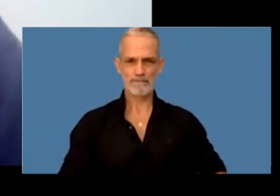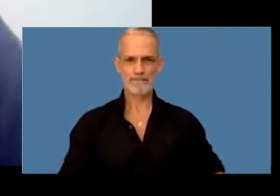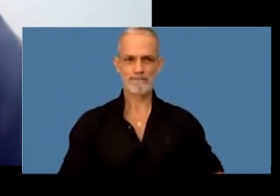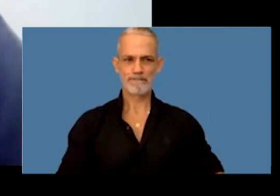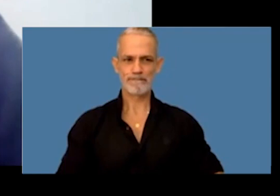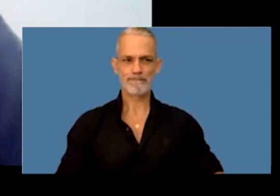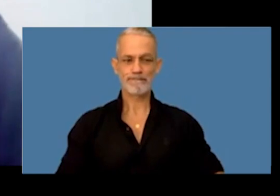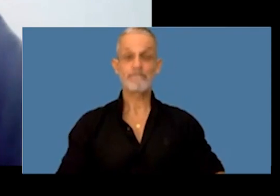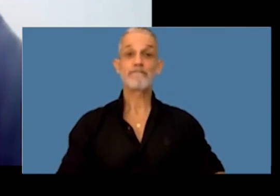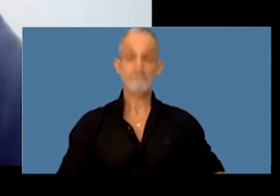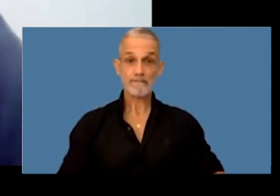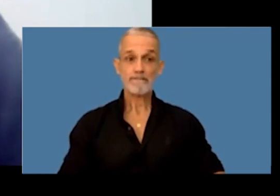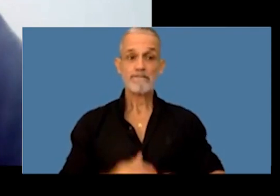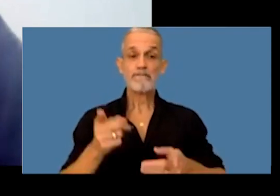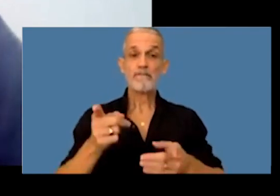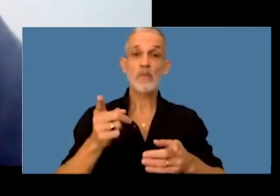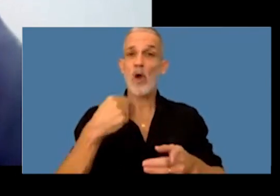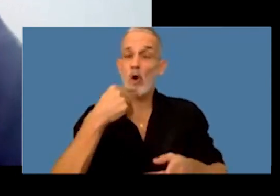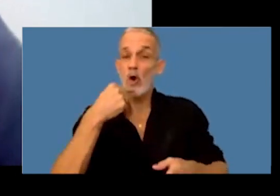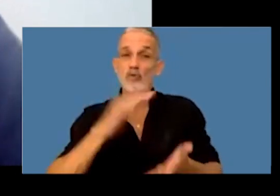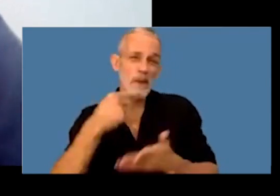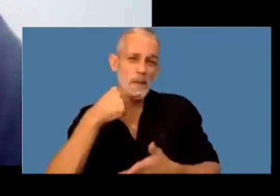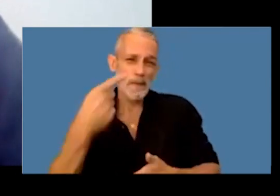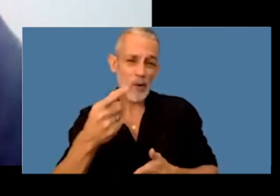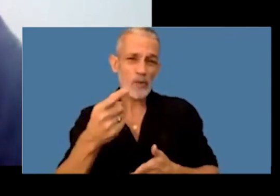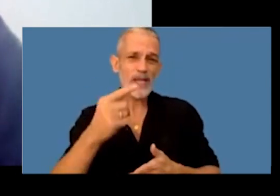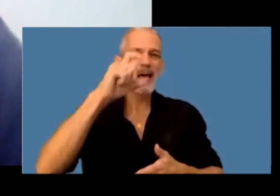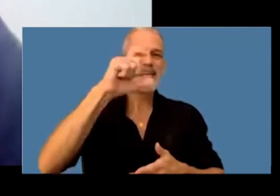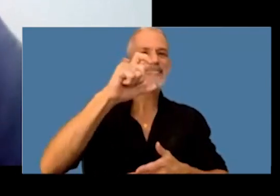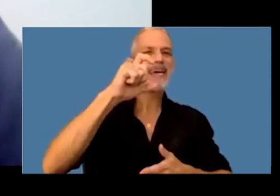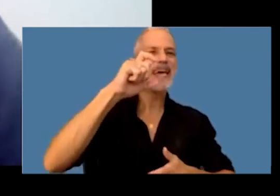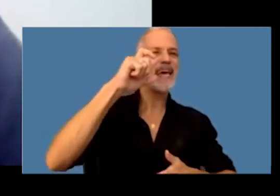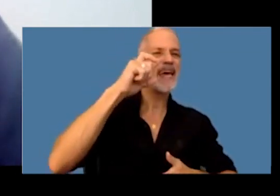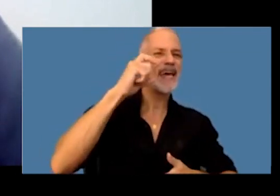Bárbaro. Pero en base a la pregunta, es la CIE 10, la codificación.